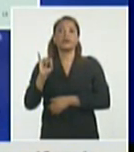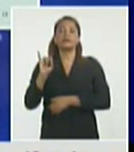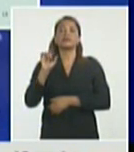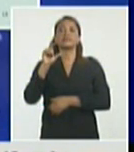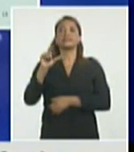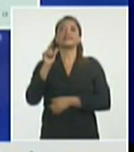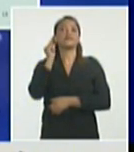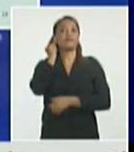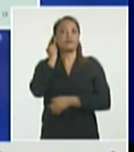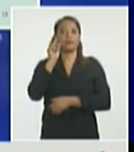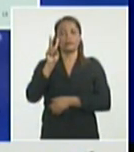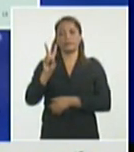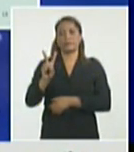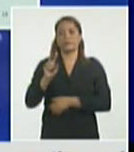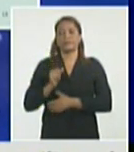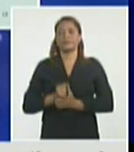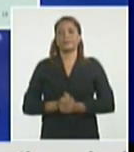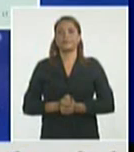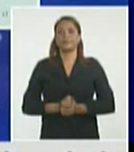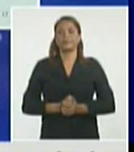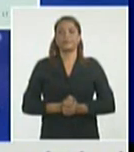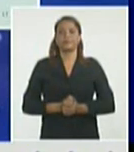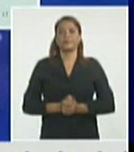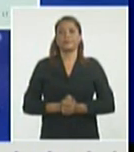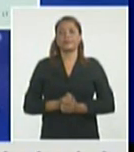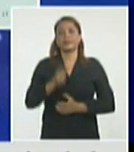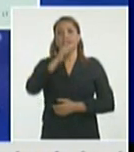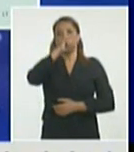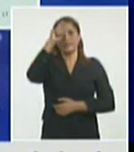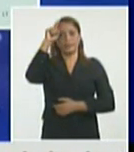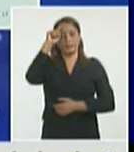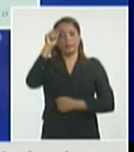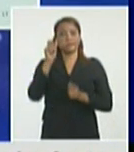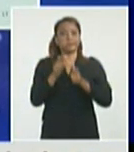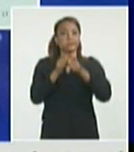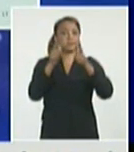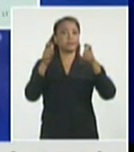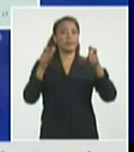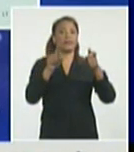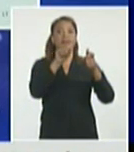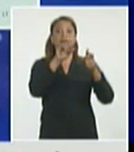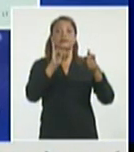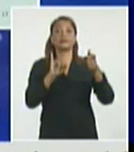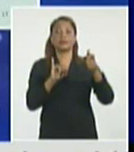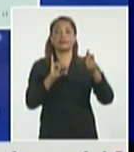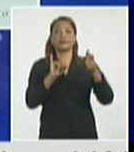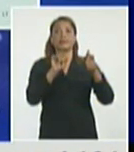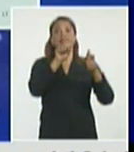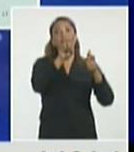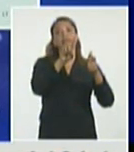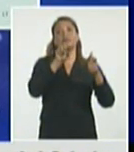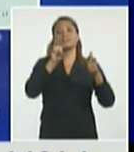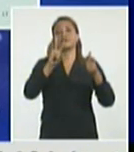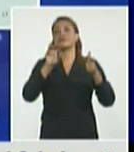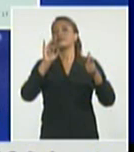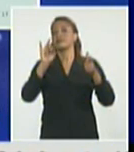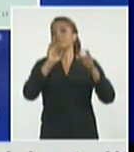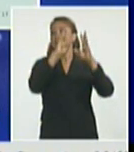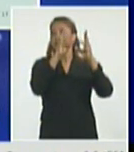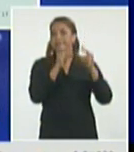2 casos autóctonos. Santi Espíritu incrementa 16 más, 137 en total,